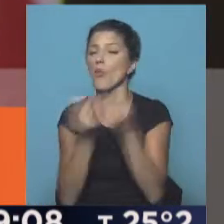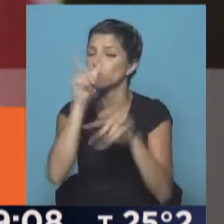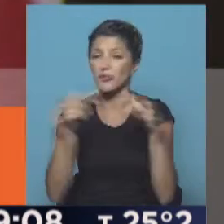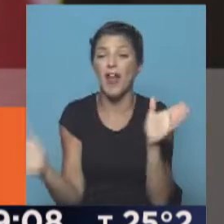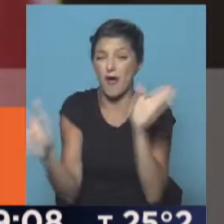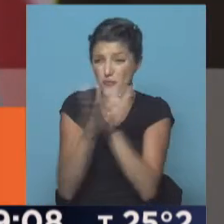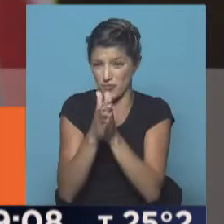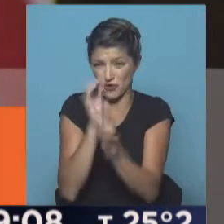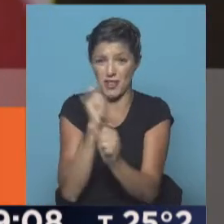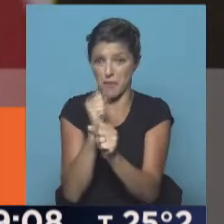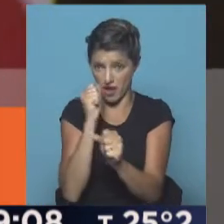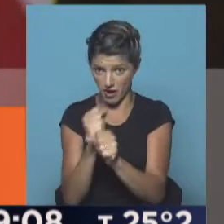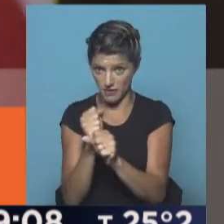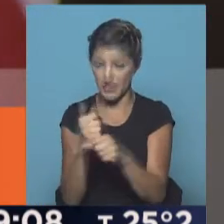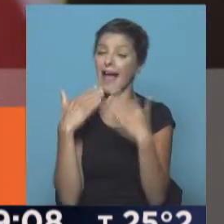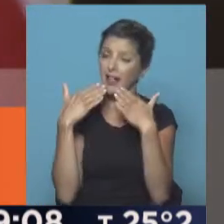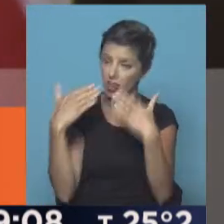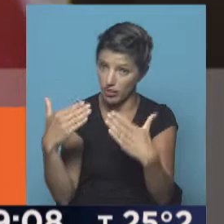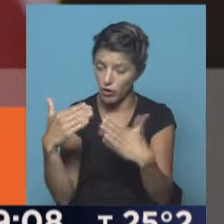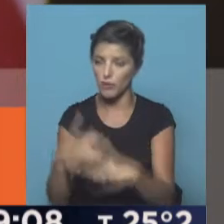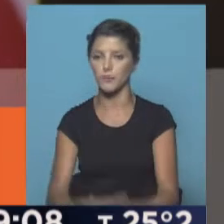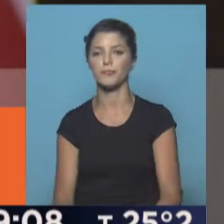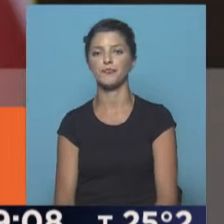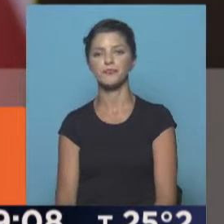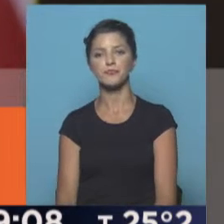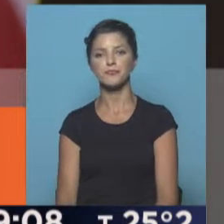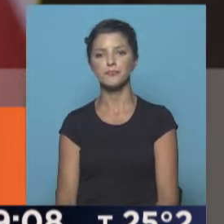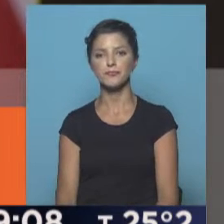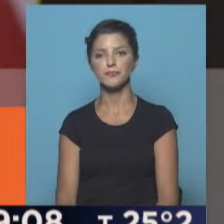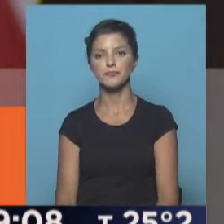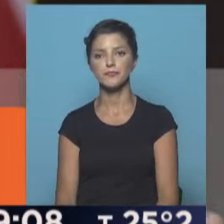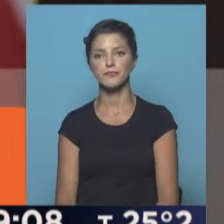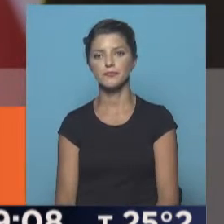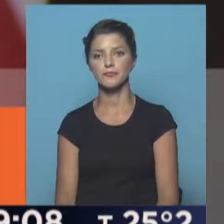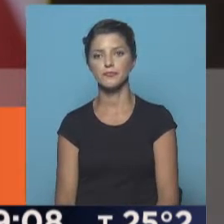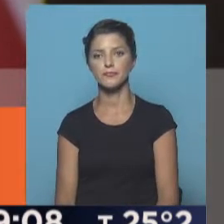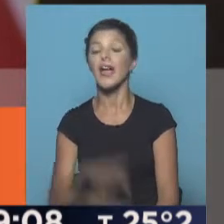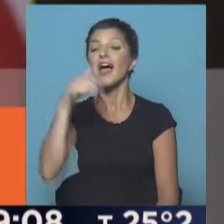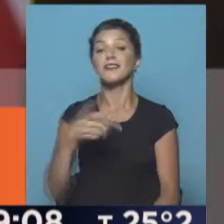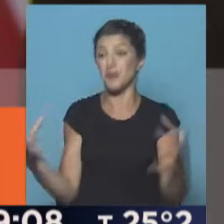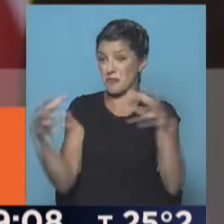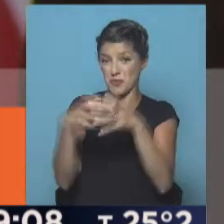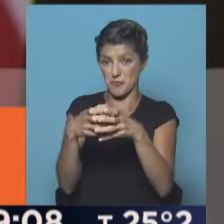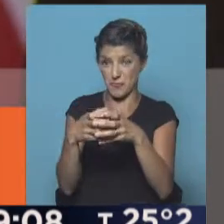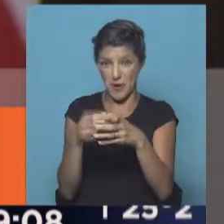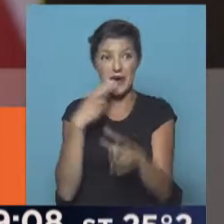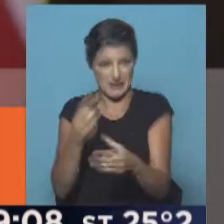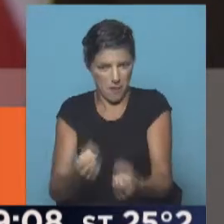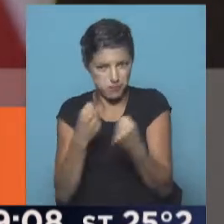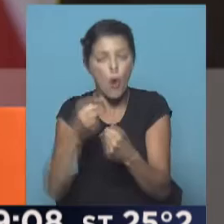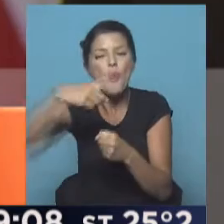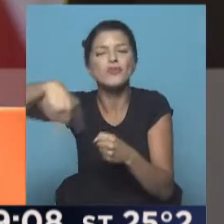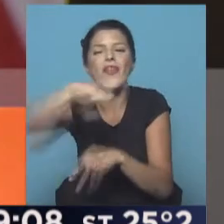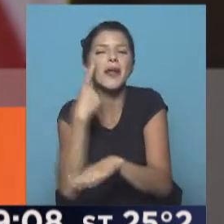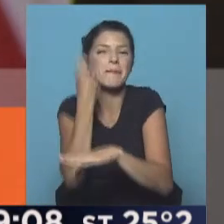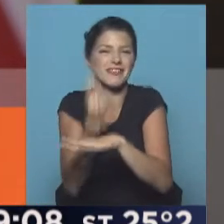juntos. Este grupo diverso y con mucha energía. Usted representa lo